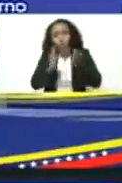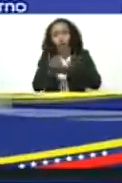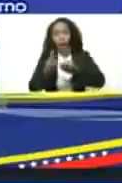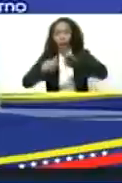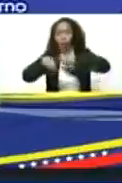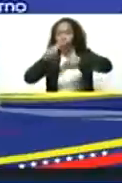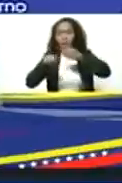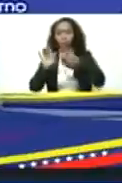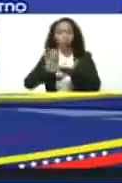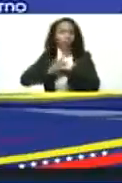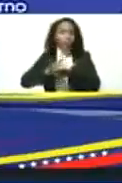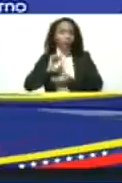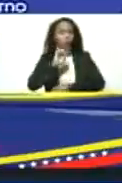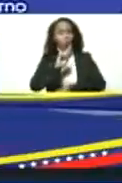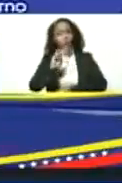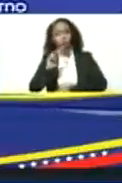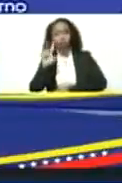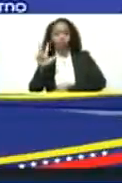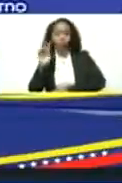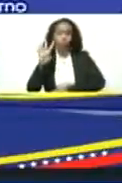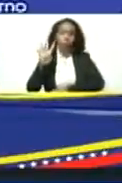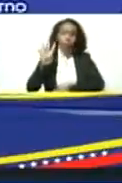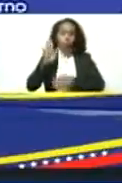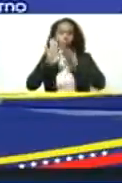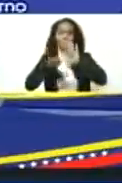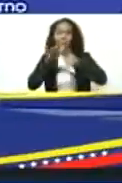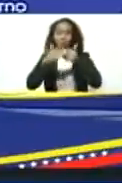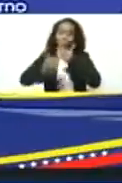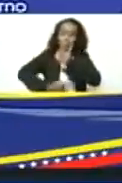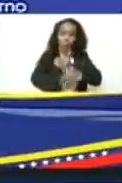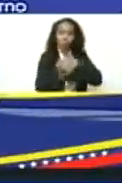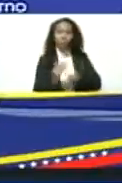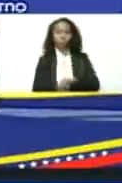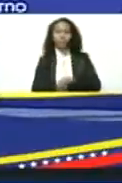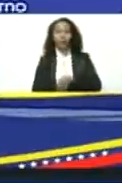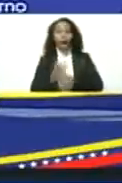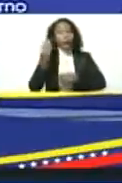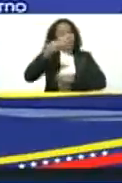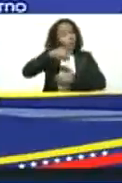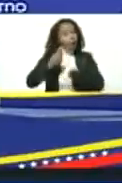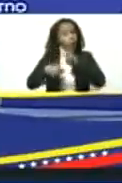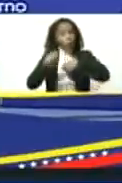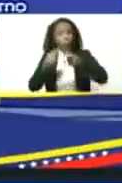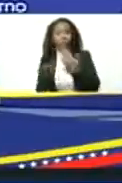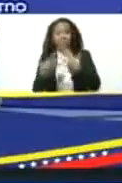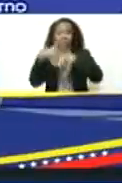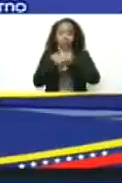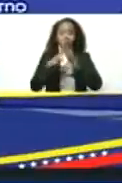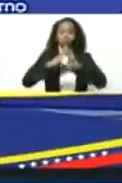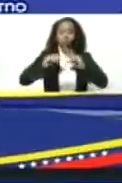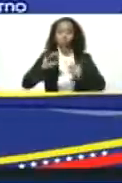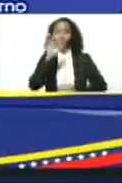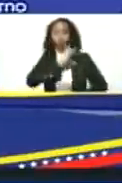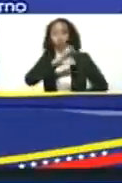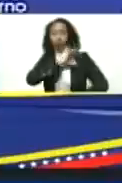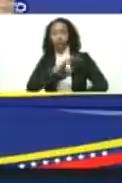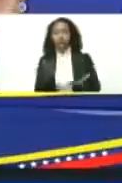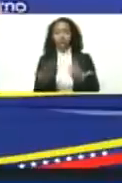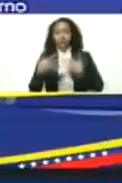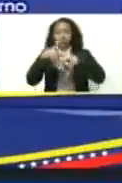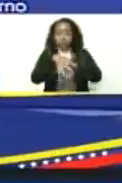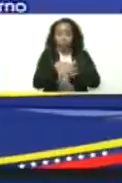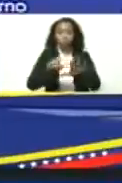digital. Uno, dos, tres, cuatro pasos. Y además el comercio digital incluya a toda la sociedad, no